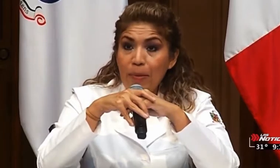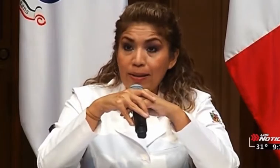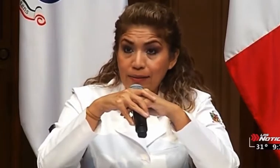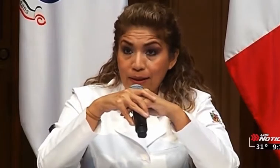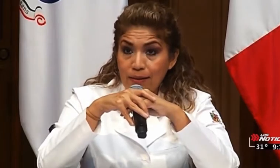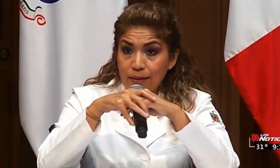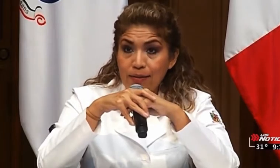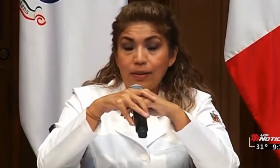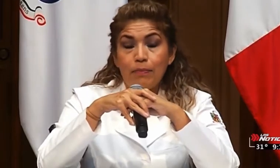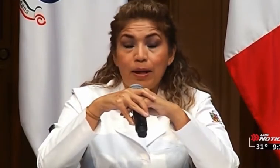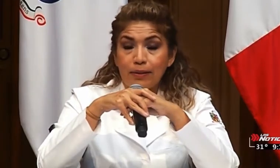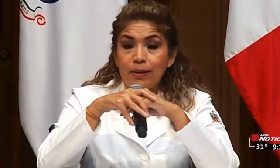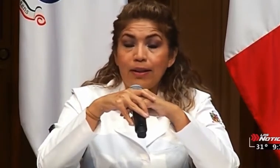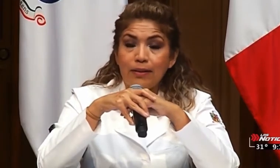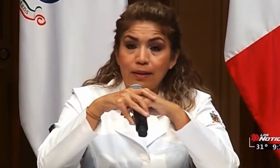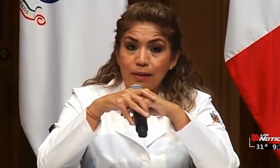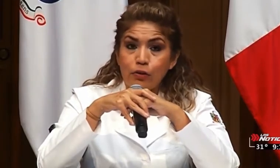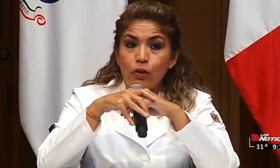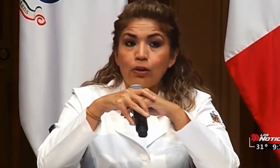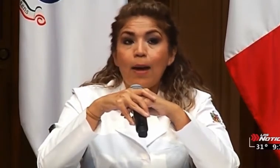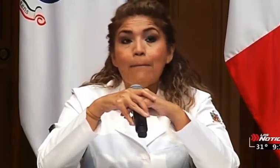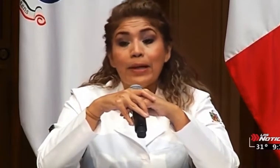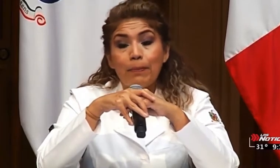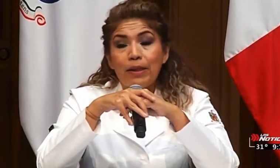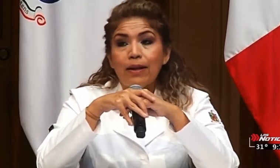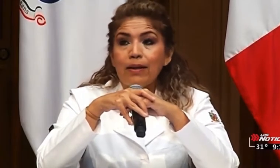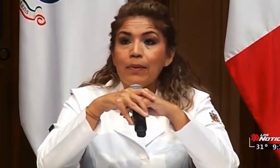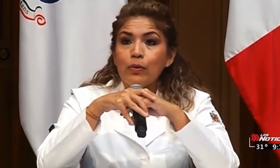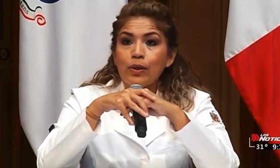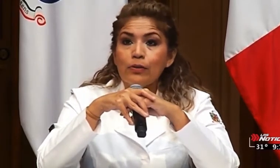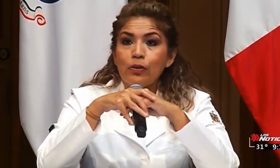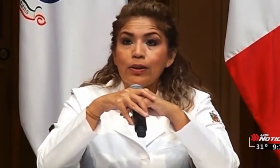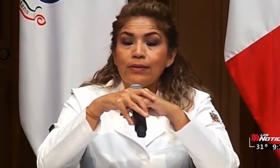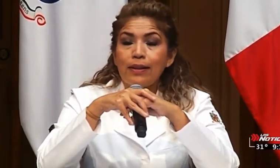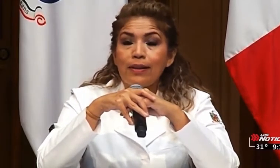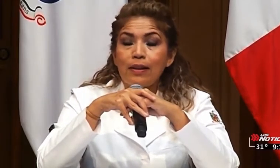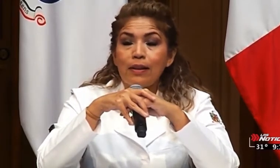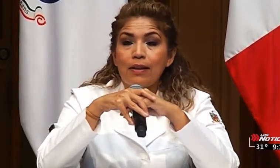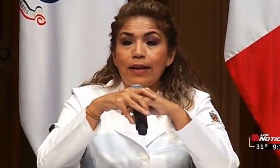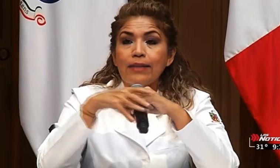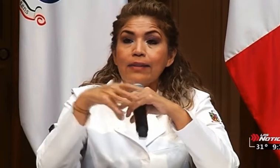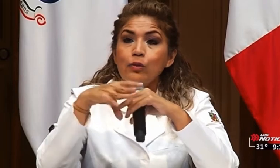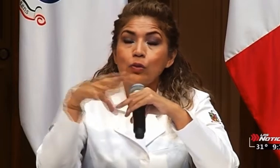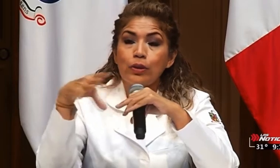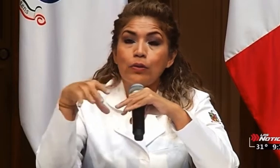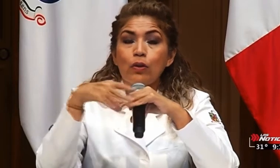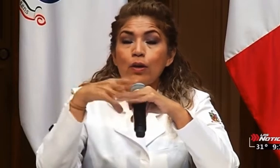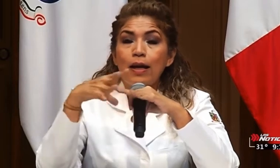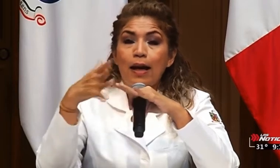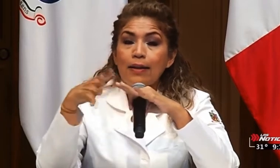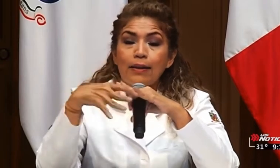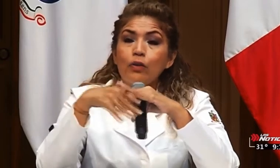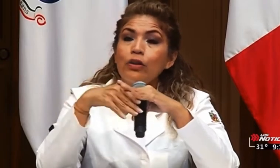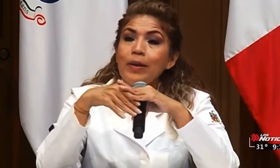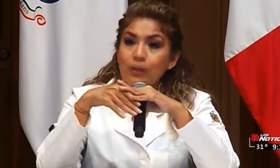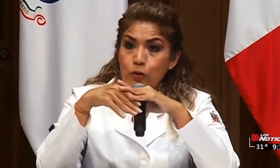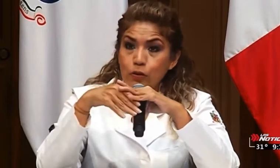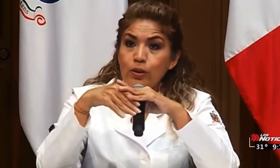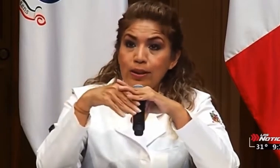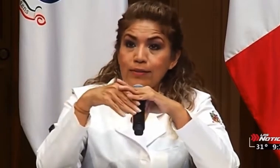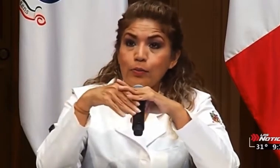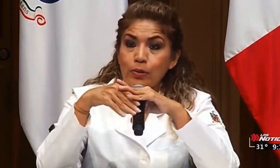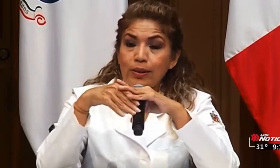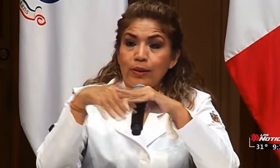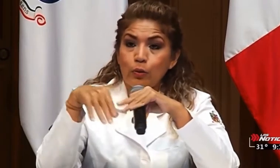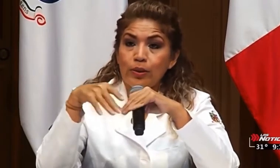estado convalecientes y parte de la indicación para aplicar la vacunación es que haya transcurrido alrededor de